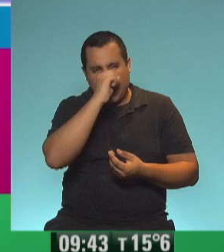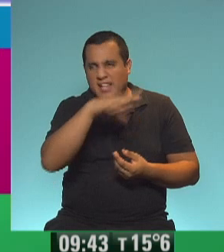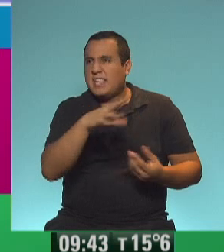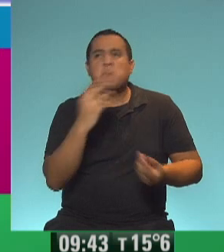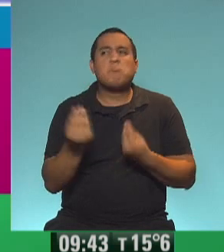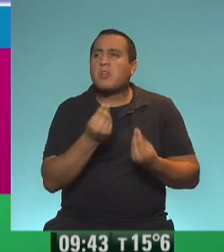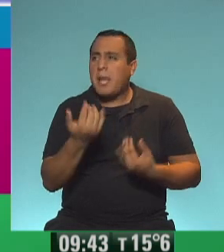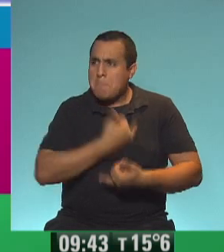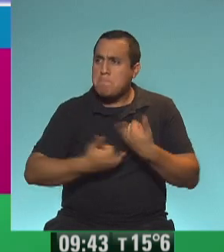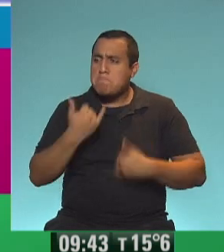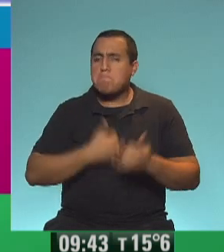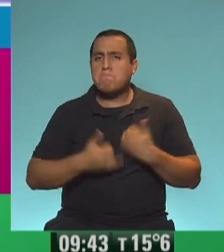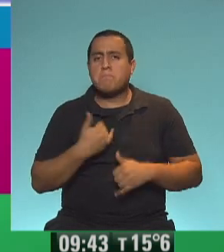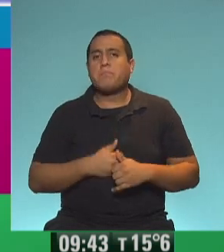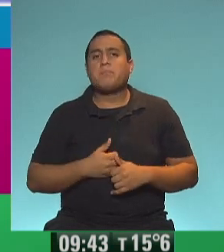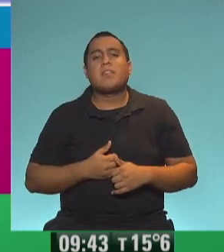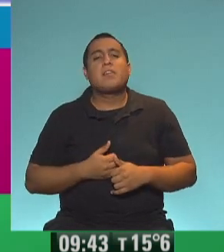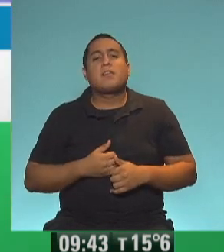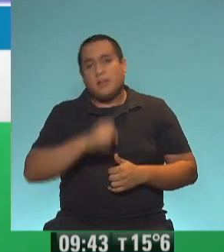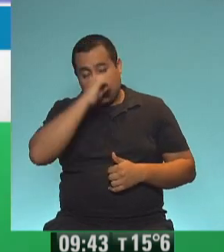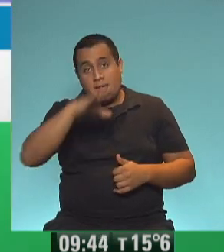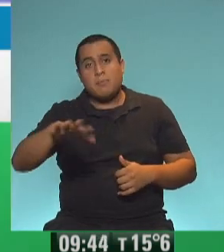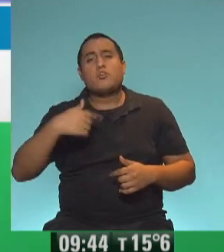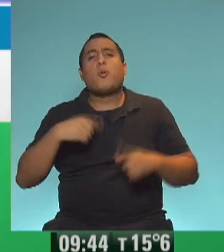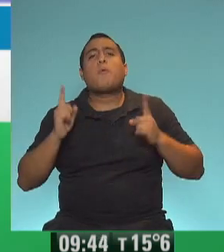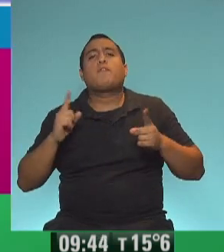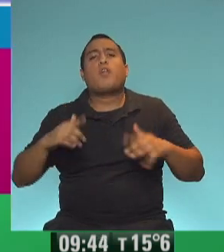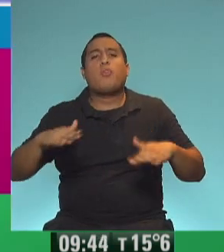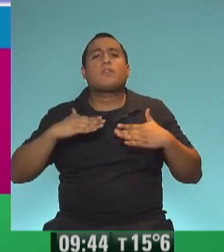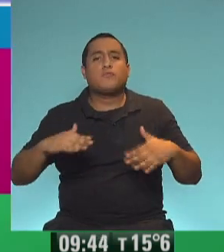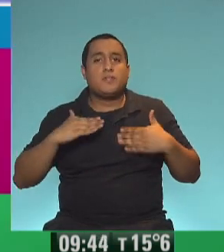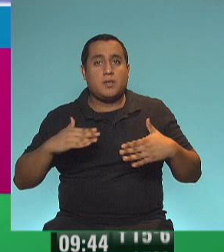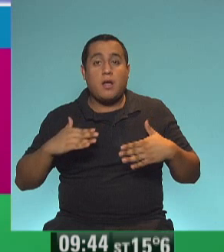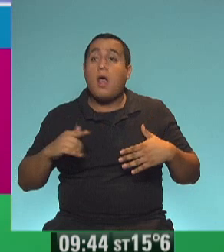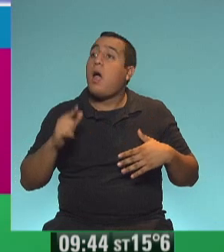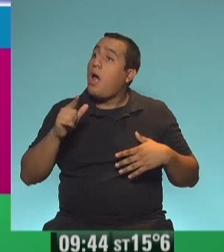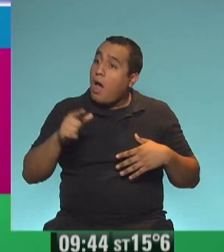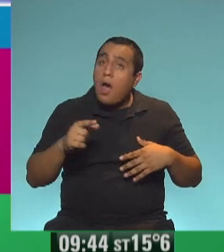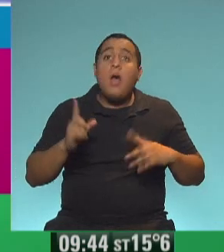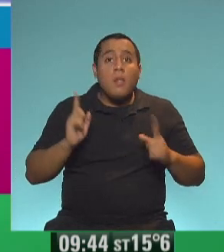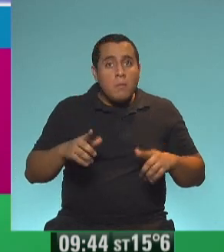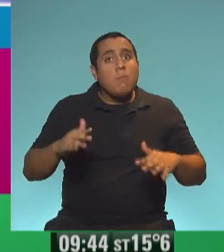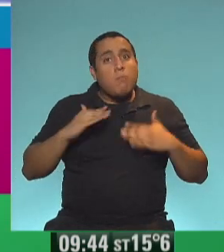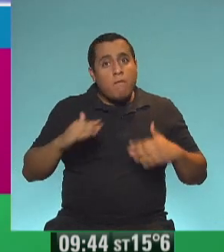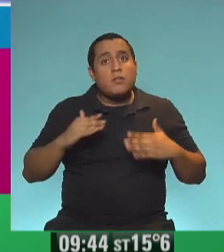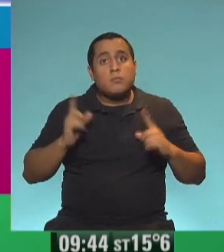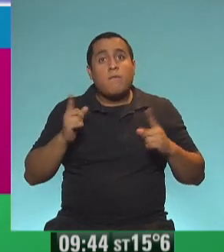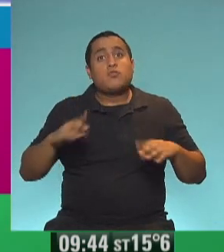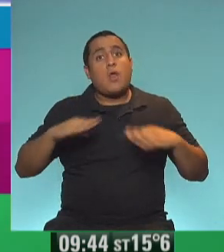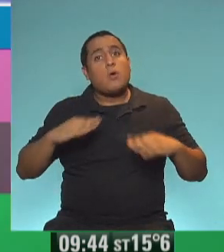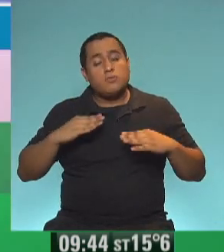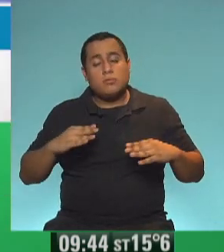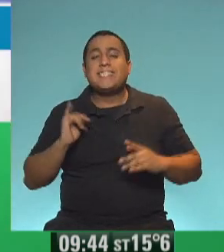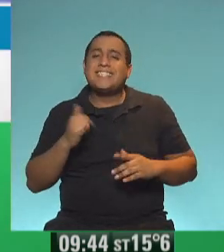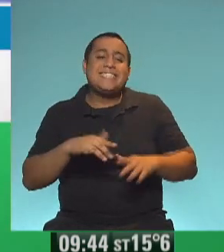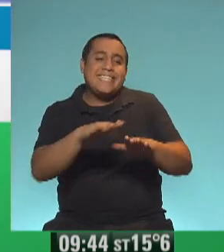aparte. Estuve en el jardín porque soy profe de educación física. Ah, además es profe de educación física. Claro, le doy